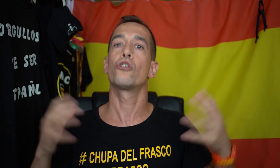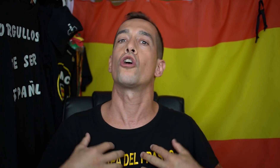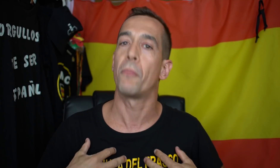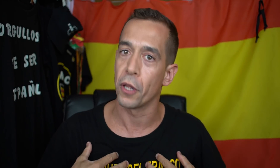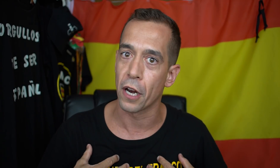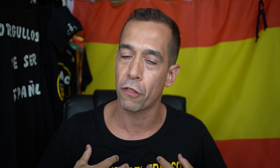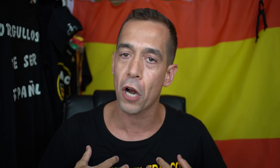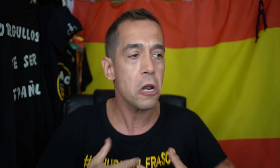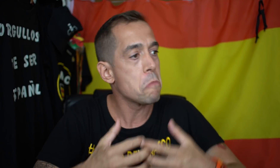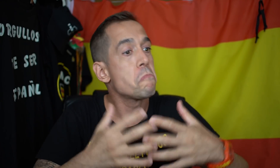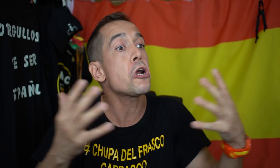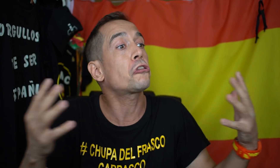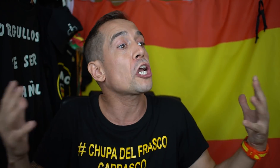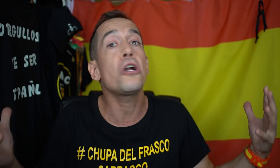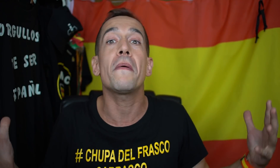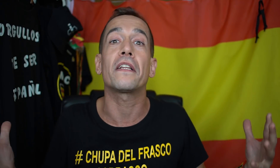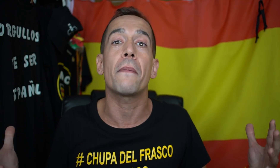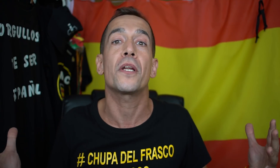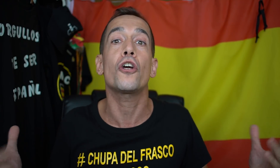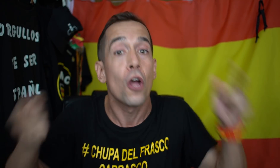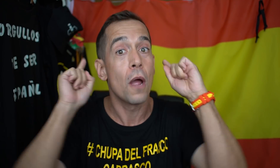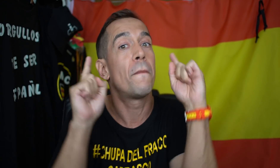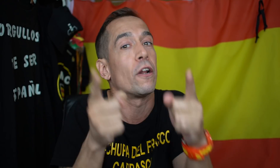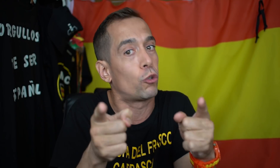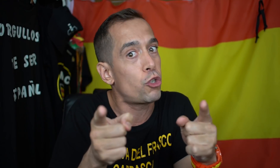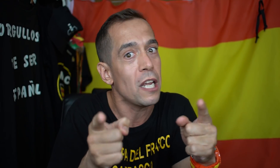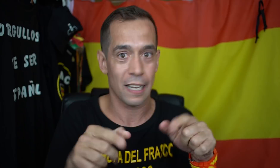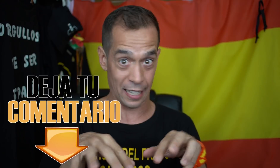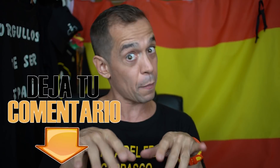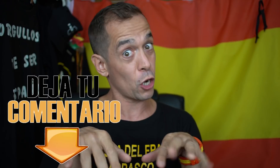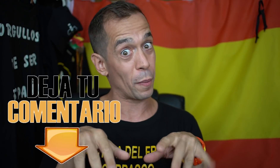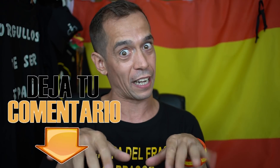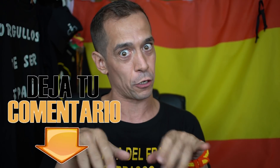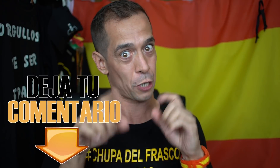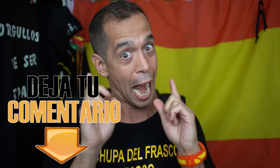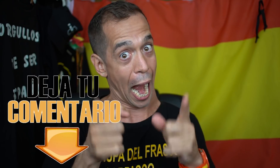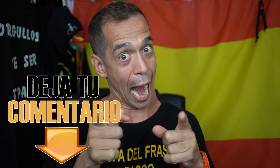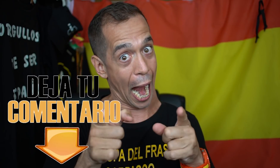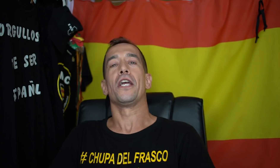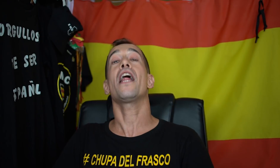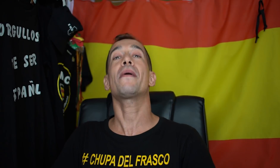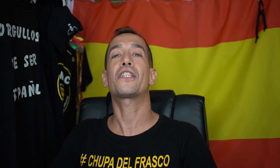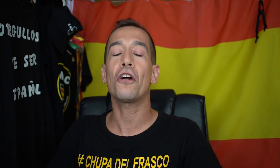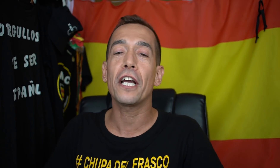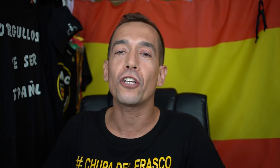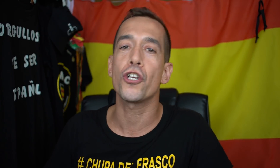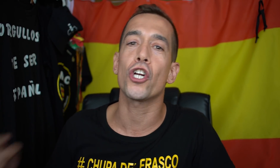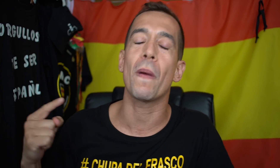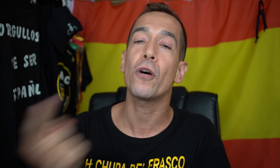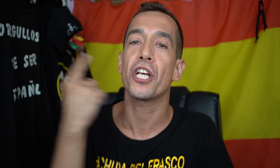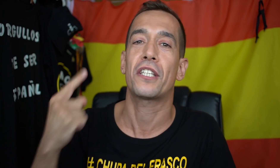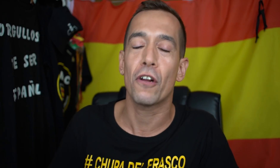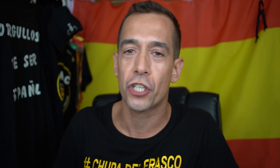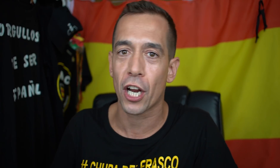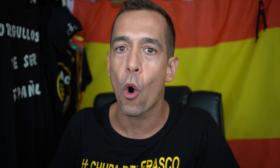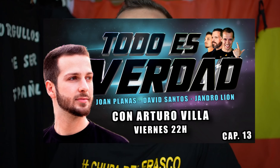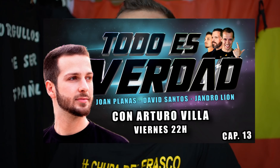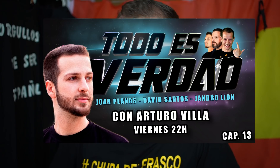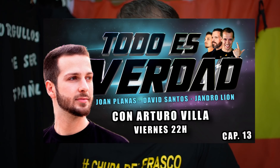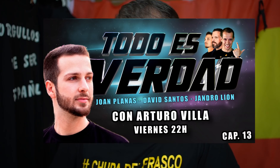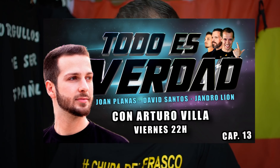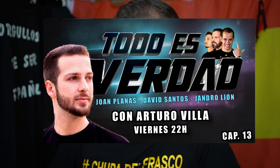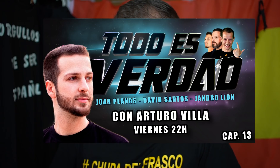Asumido, soy Policía Nacional, no tengo libertad de expresión, pero tú sí. Déjamelo en comentarios. Y nada más, tronquitos, nos vemos esta noche